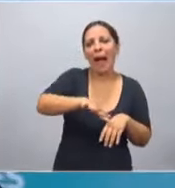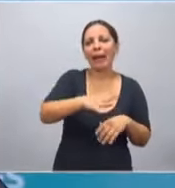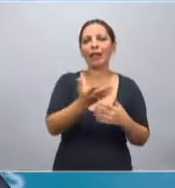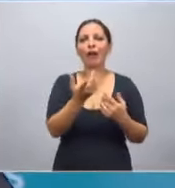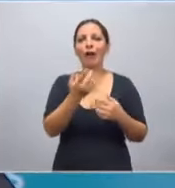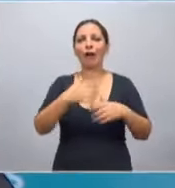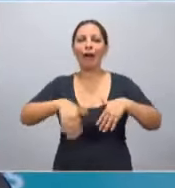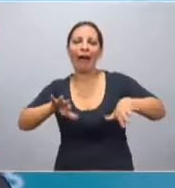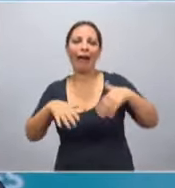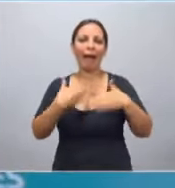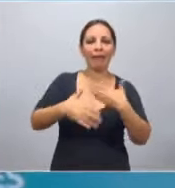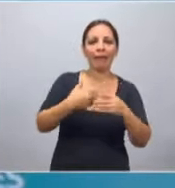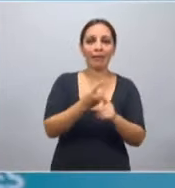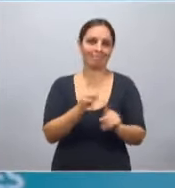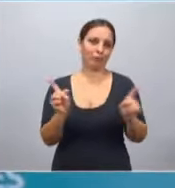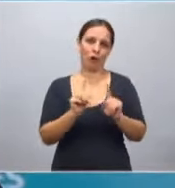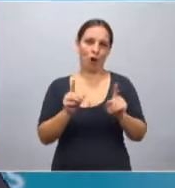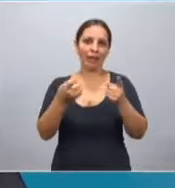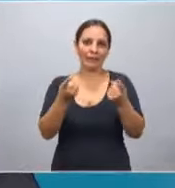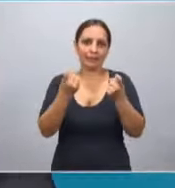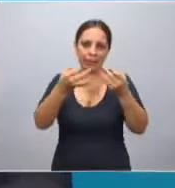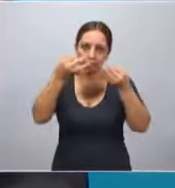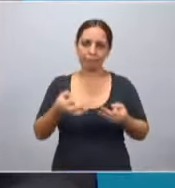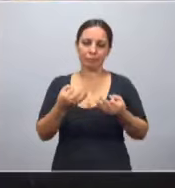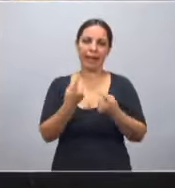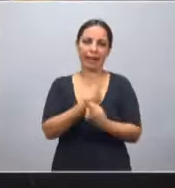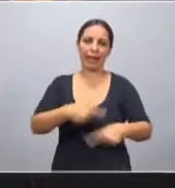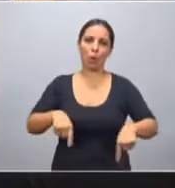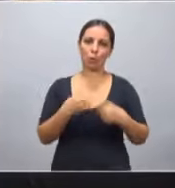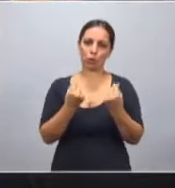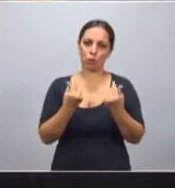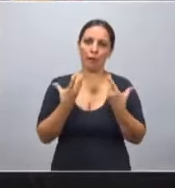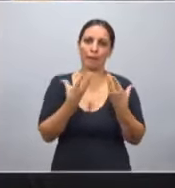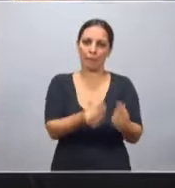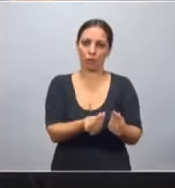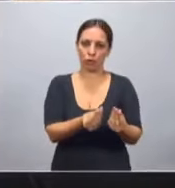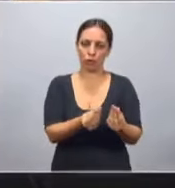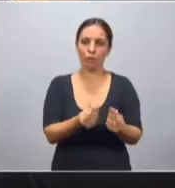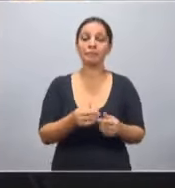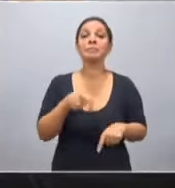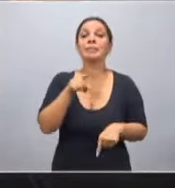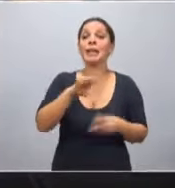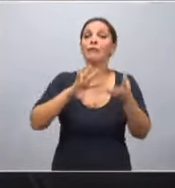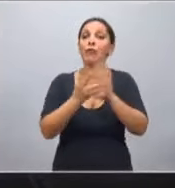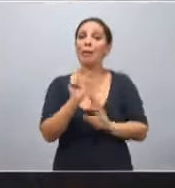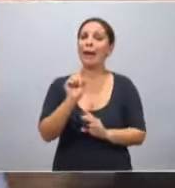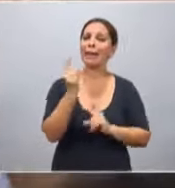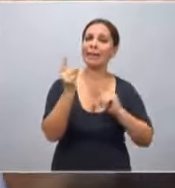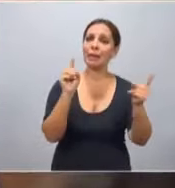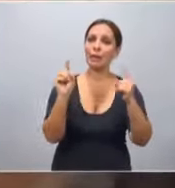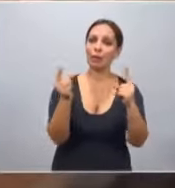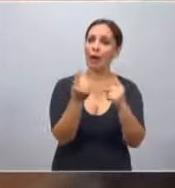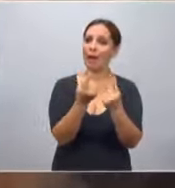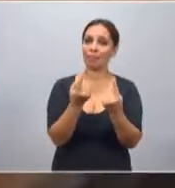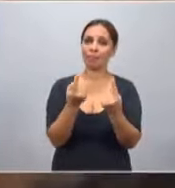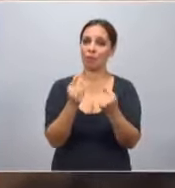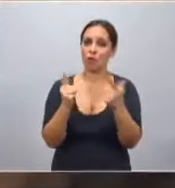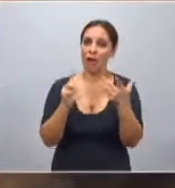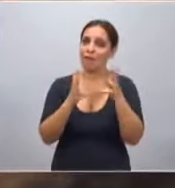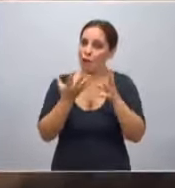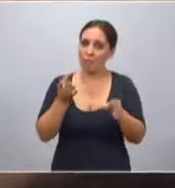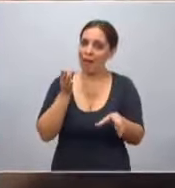requieren recursos y que muchas veces los mejores para esas disciplinas individualmente no los tienen no